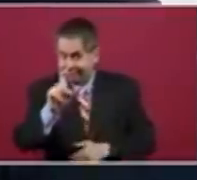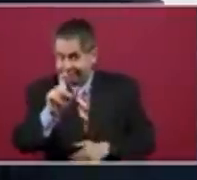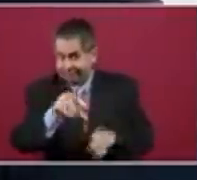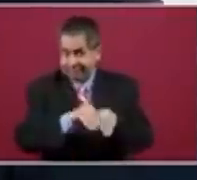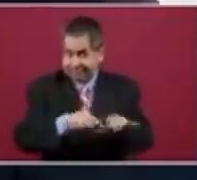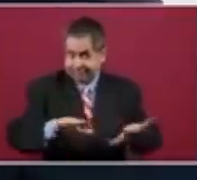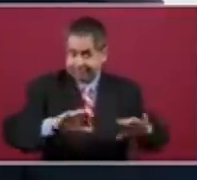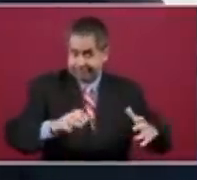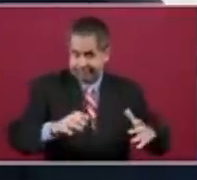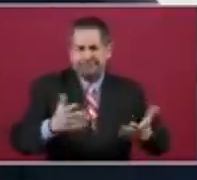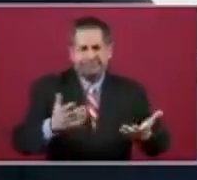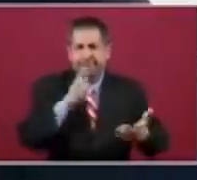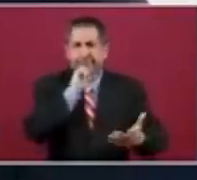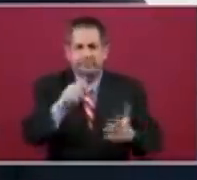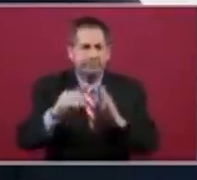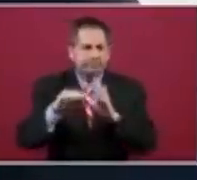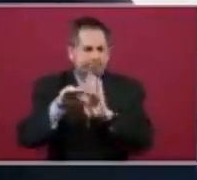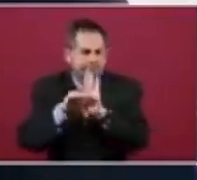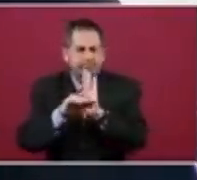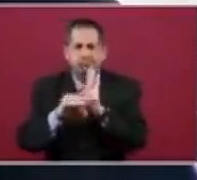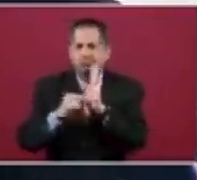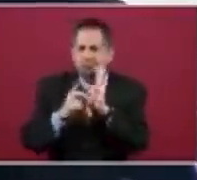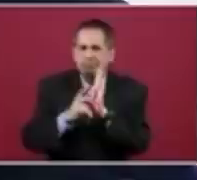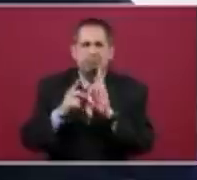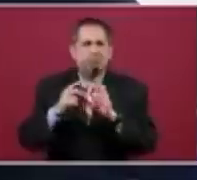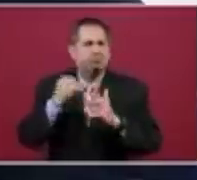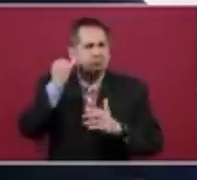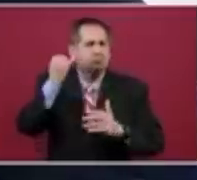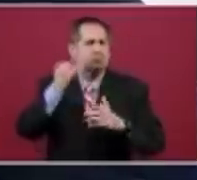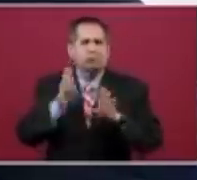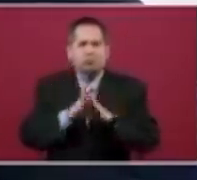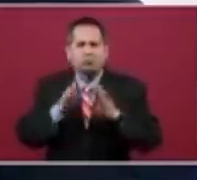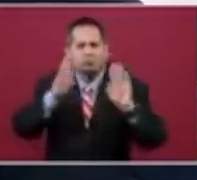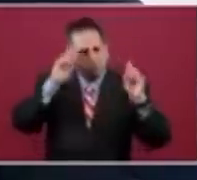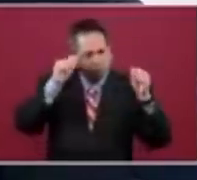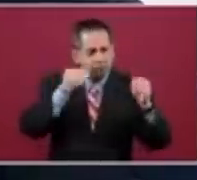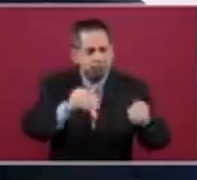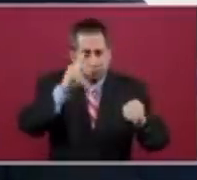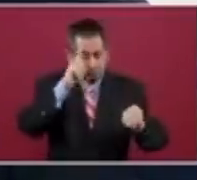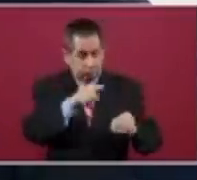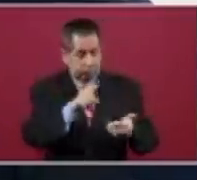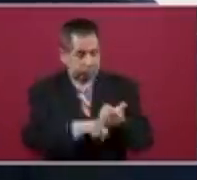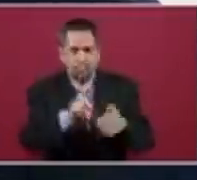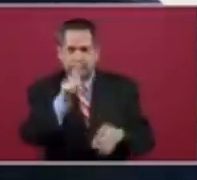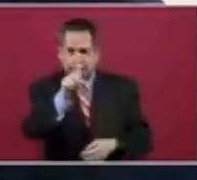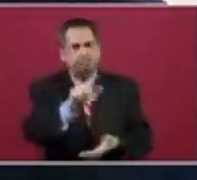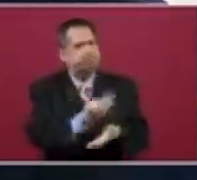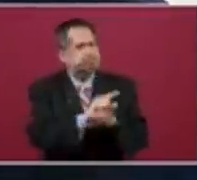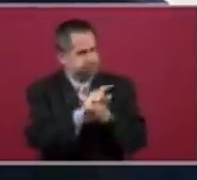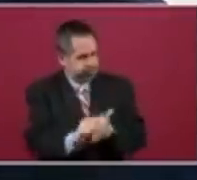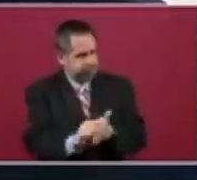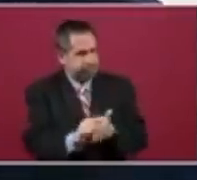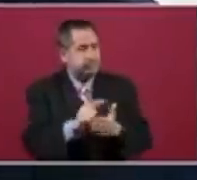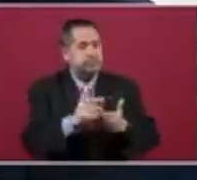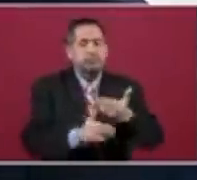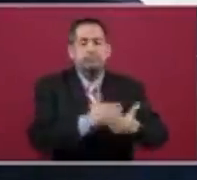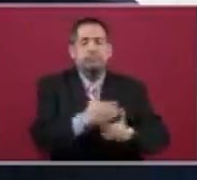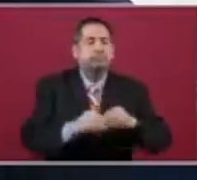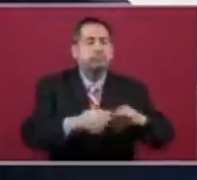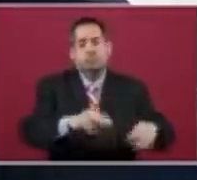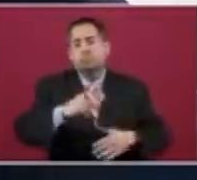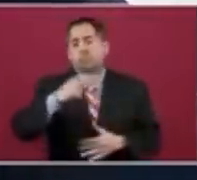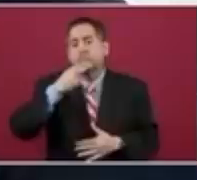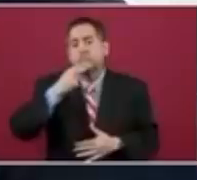la formulación de métodos, herramientas, proyectos y enfoques vinculados con el manejo del agua que permitan promover su